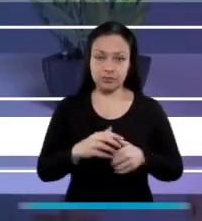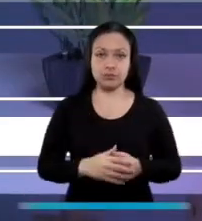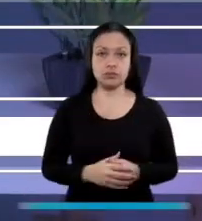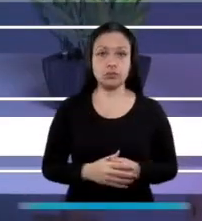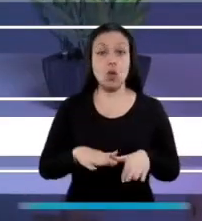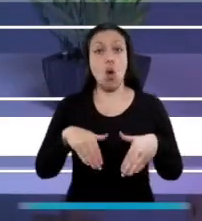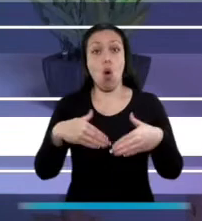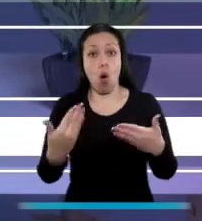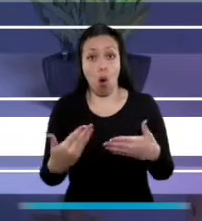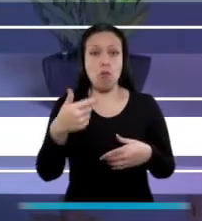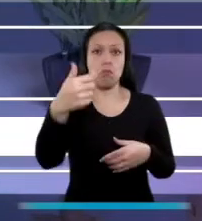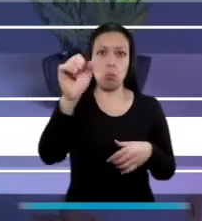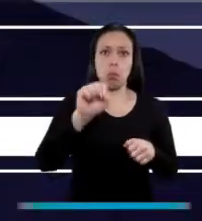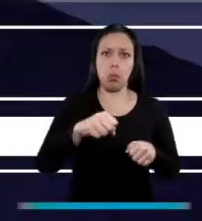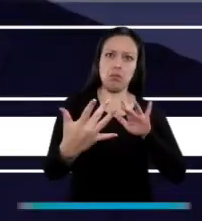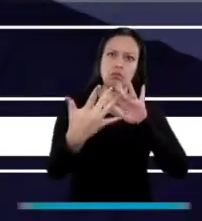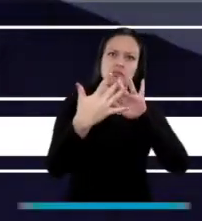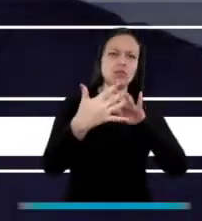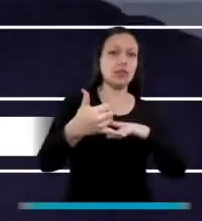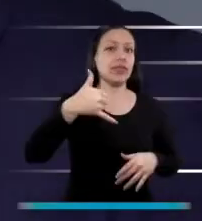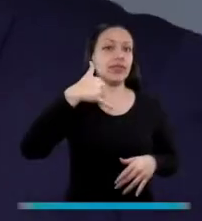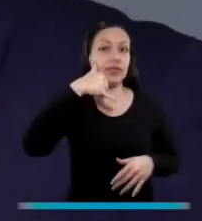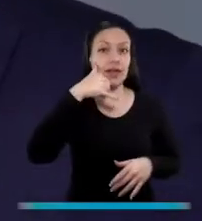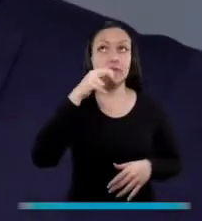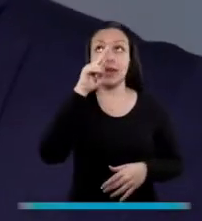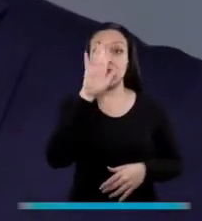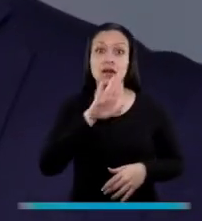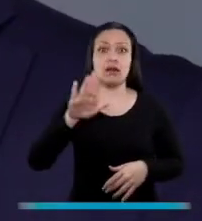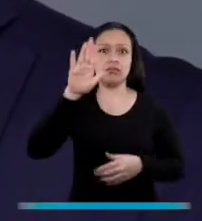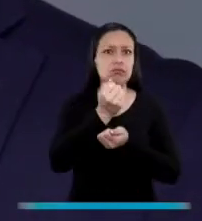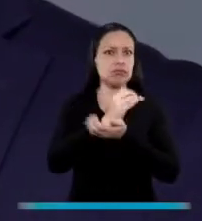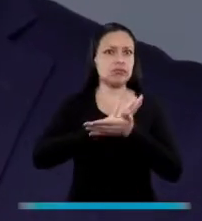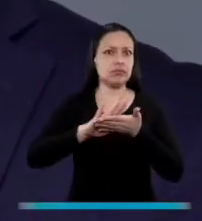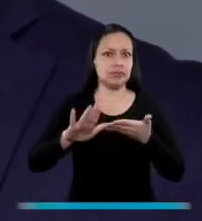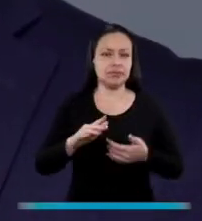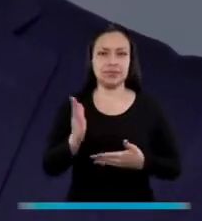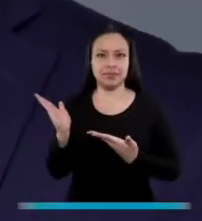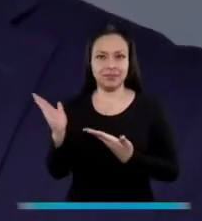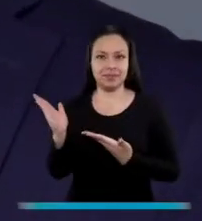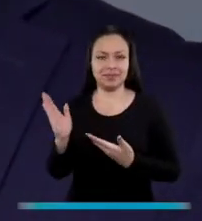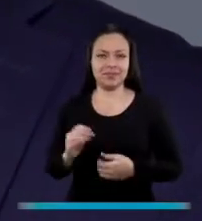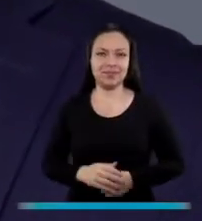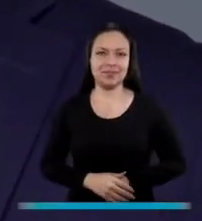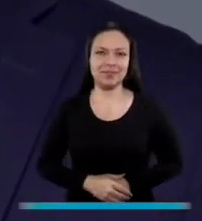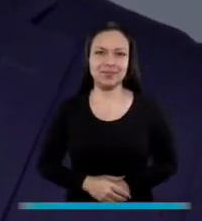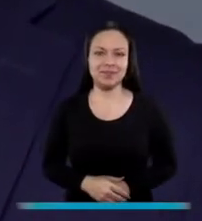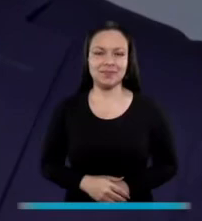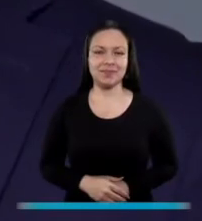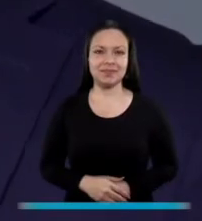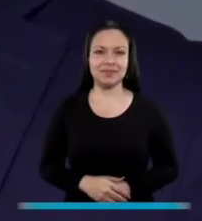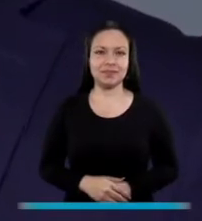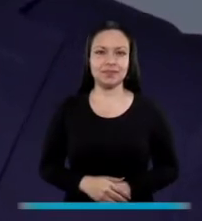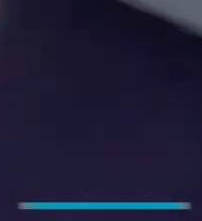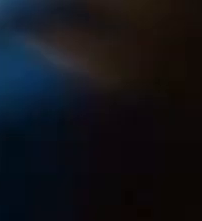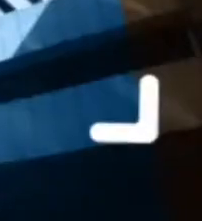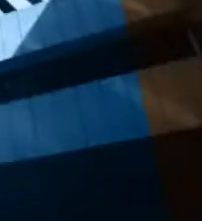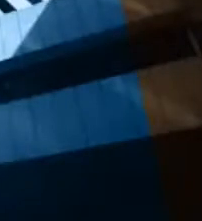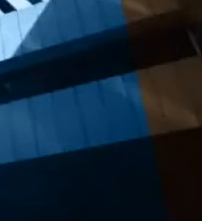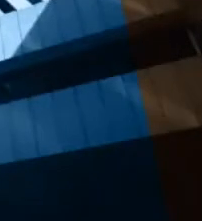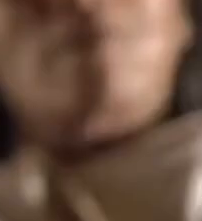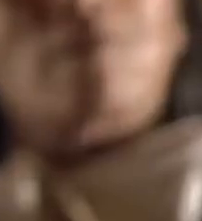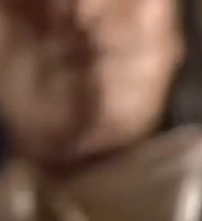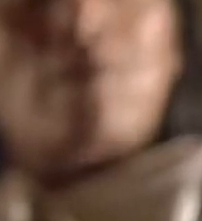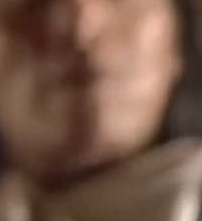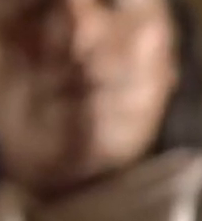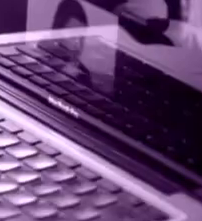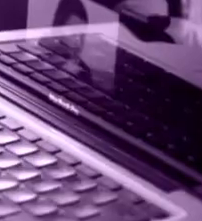de la Procuraduría, aquí, o llamando a nuestra línea gratuita nacional 018000 940 808.